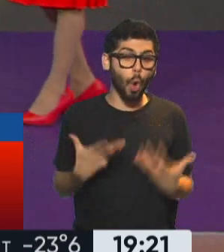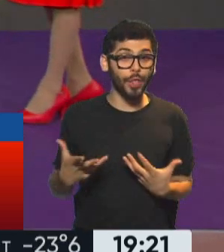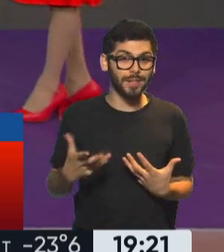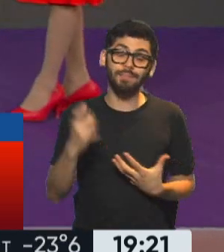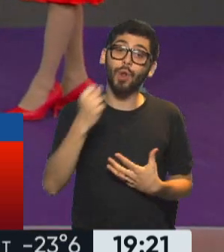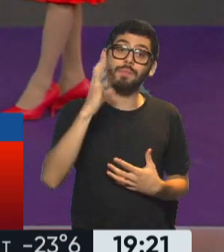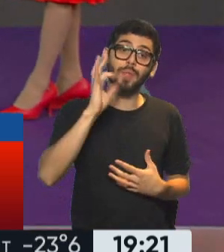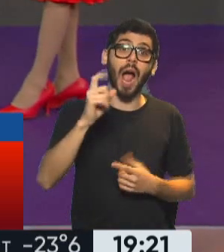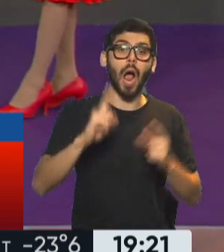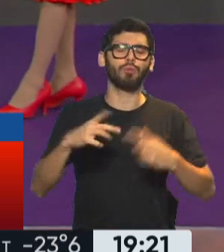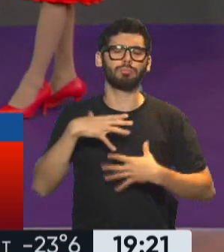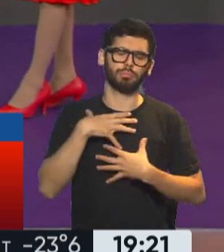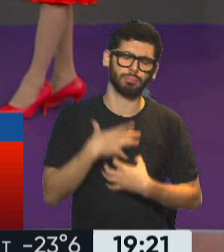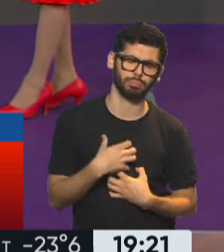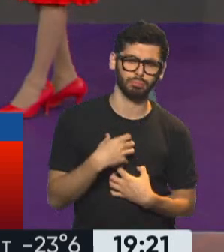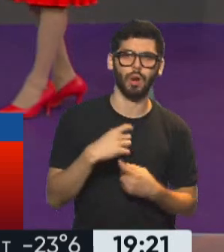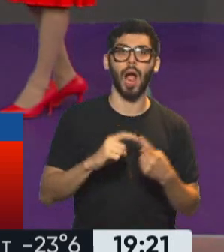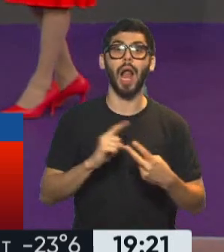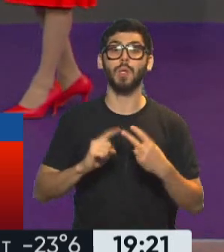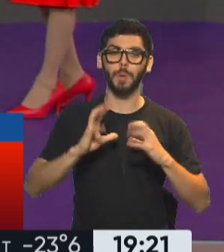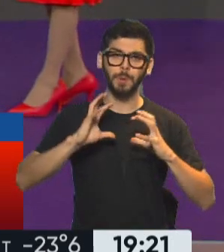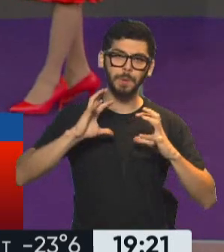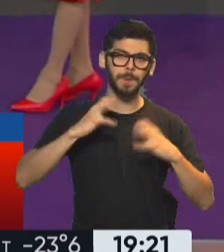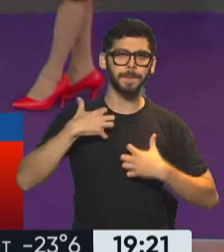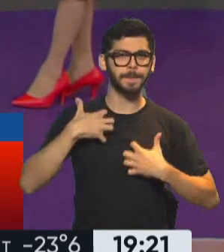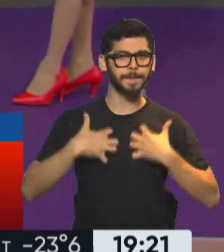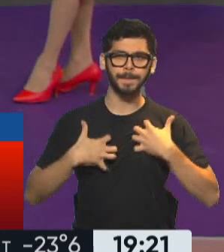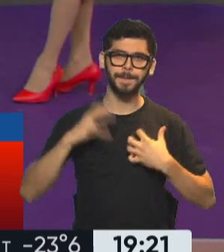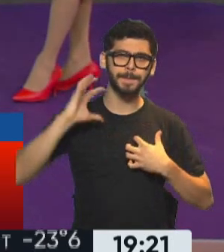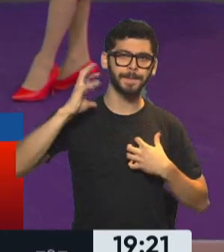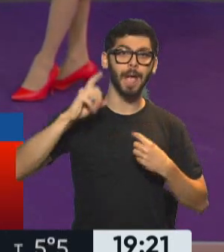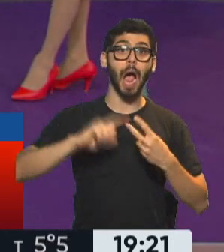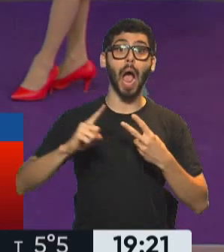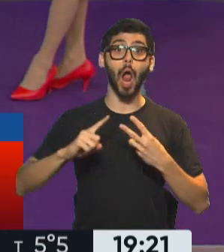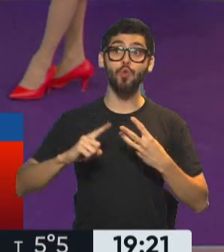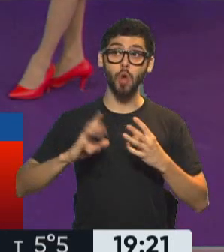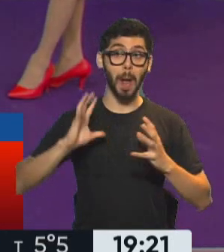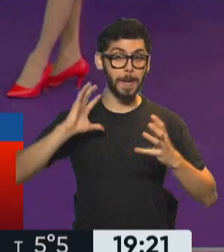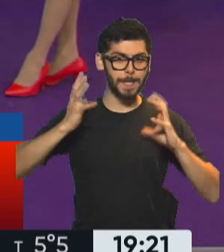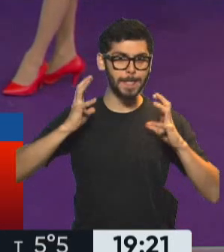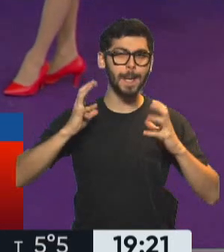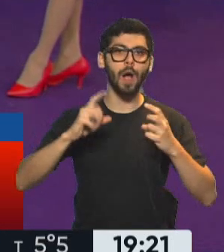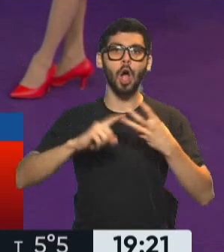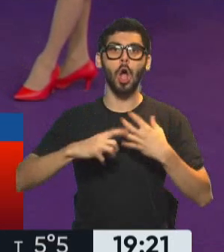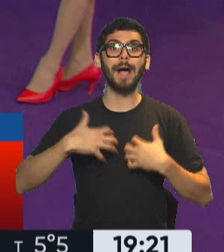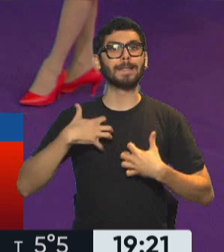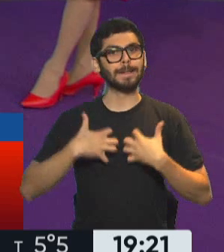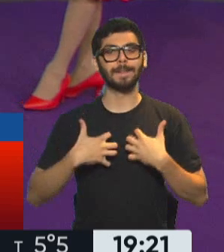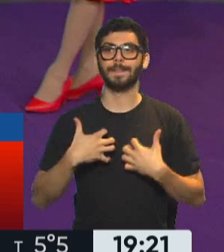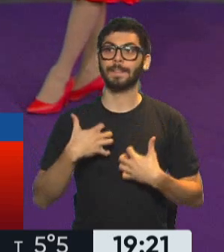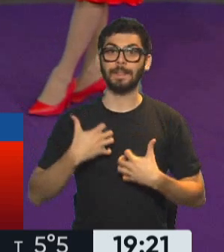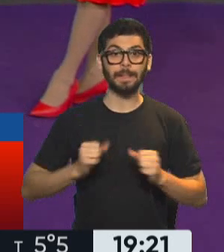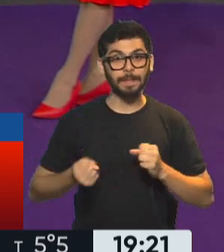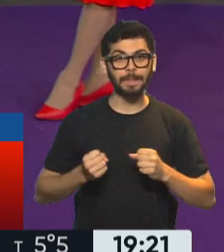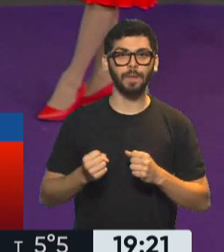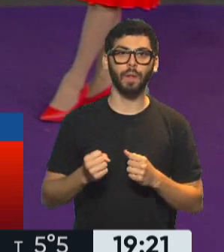entorno. Hay pacientes que se deprimen, hay pacientes que se irritan, hay pacientes que se tornan agresivos, la ansiedad, la apatía,